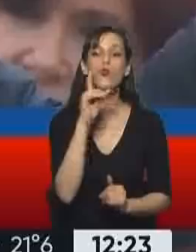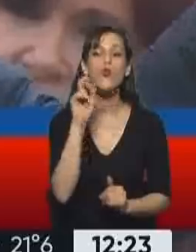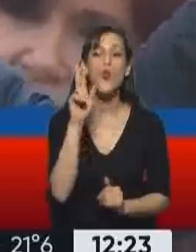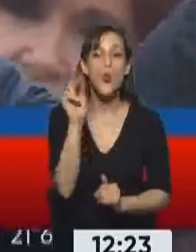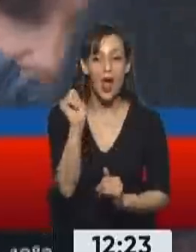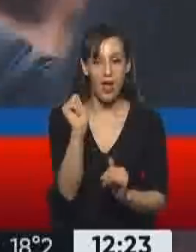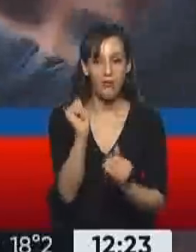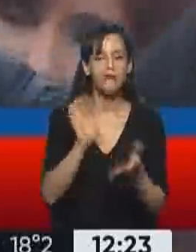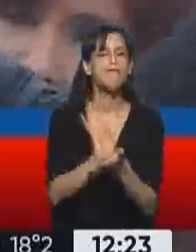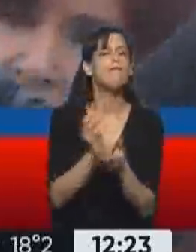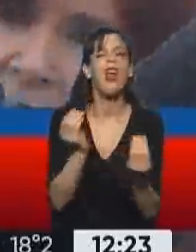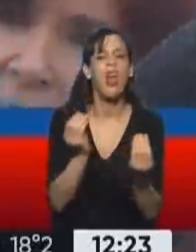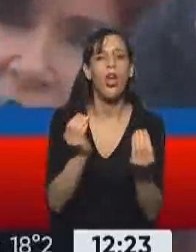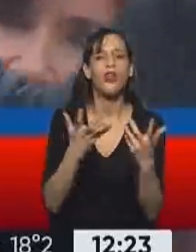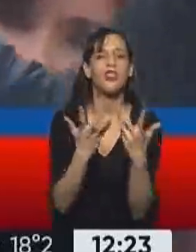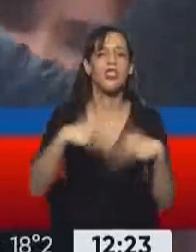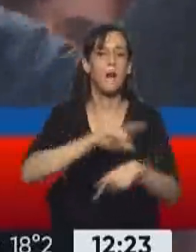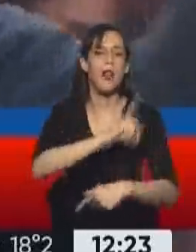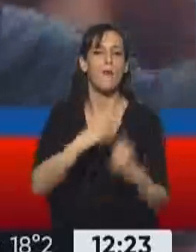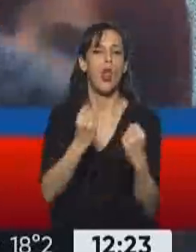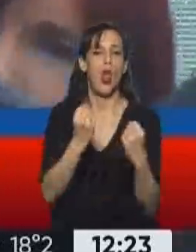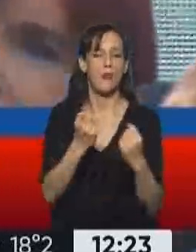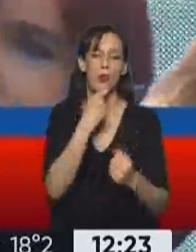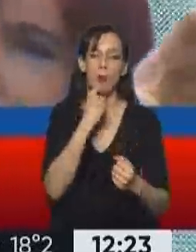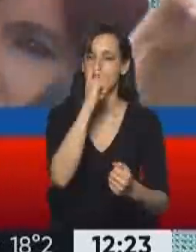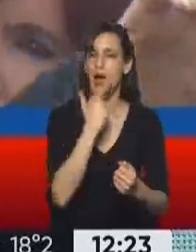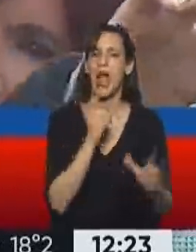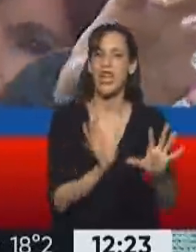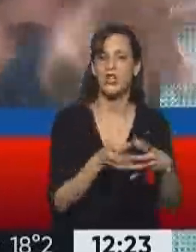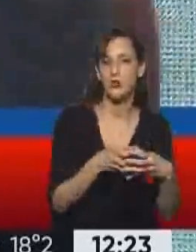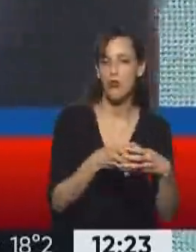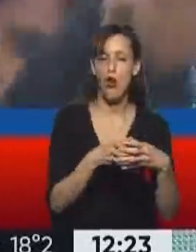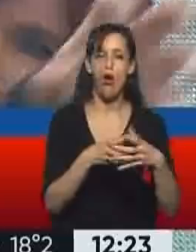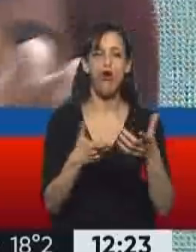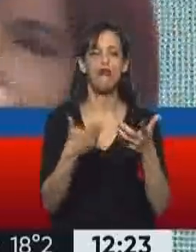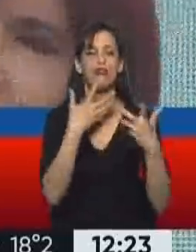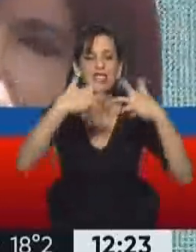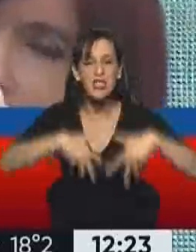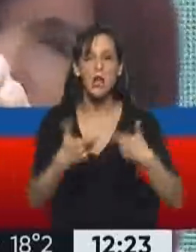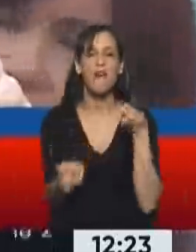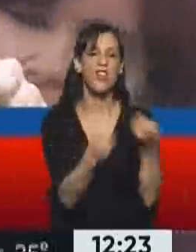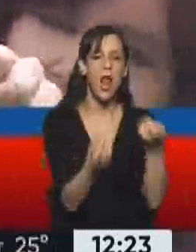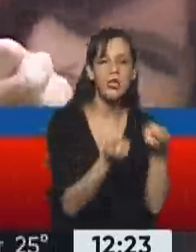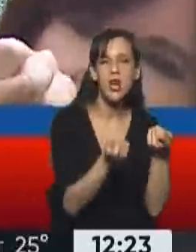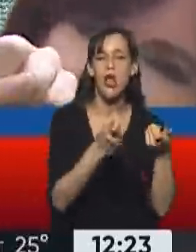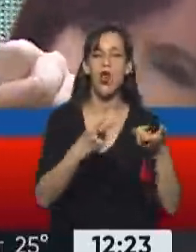poder, el macrismo, el sistema financiero, los medios de comunicación,